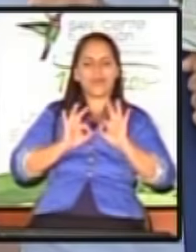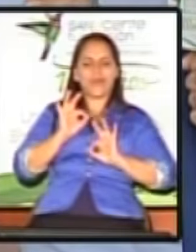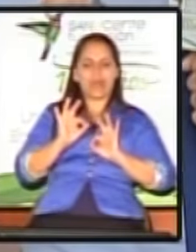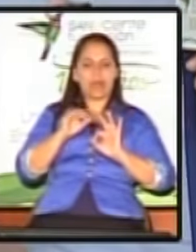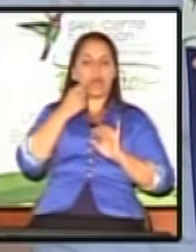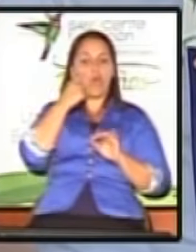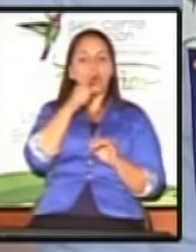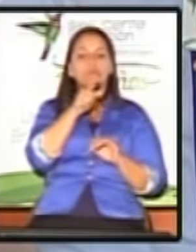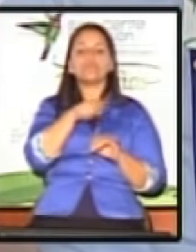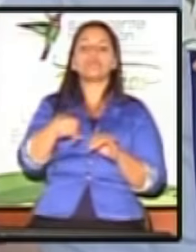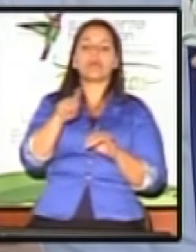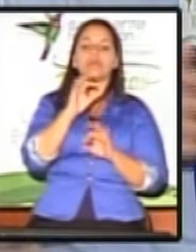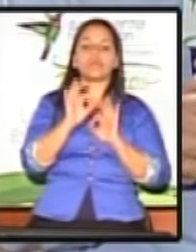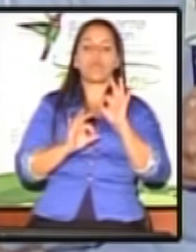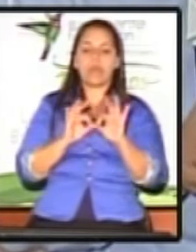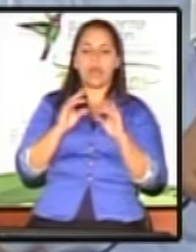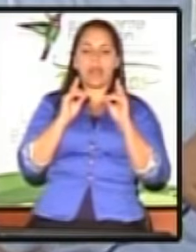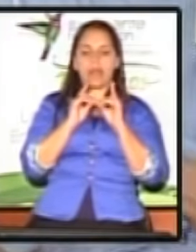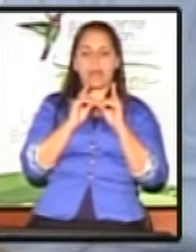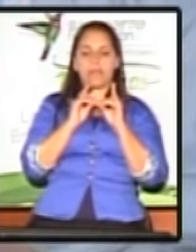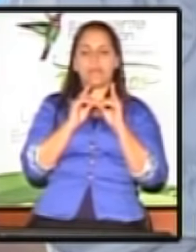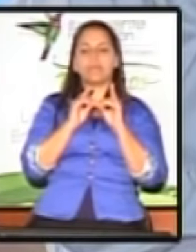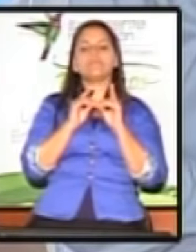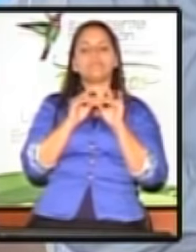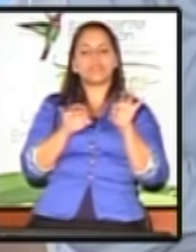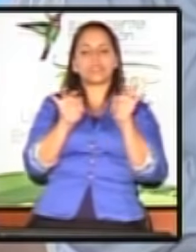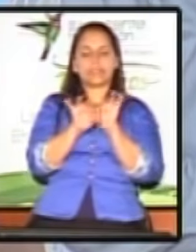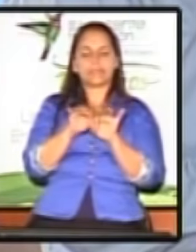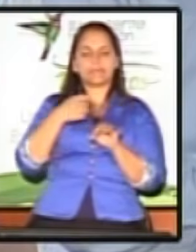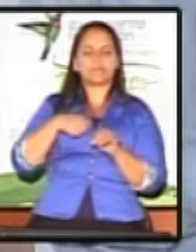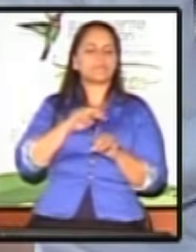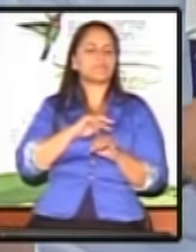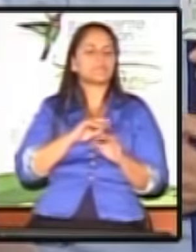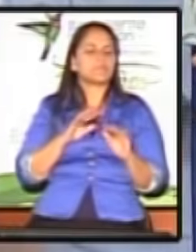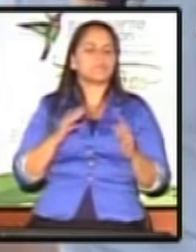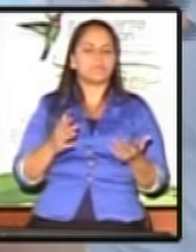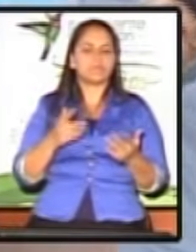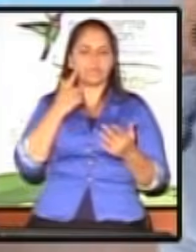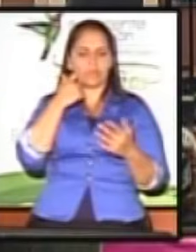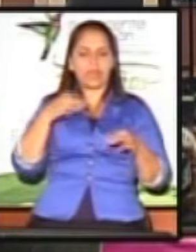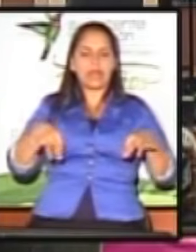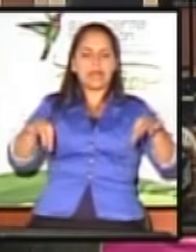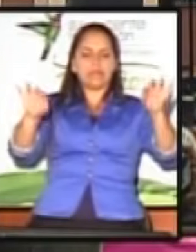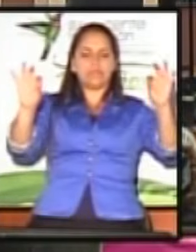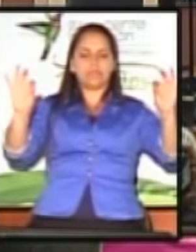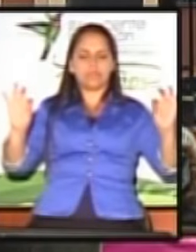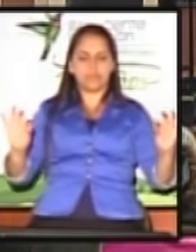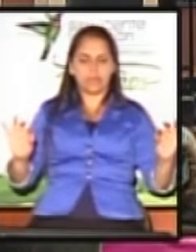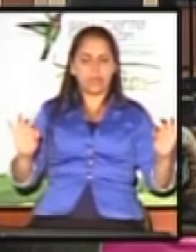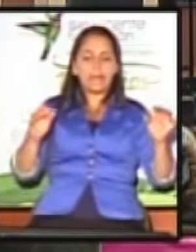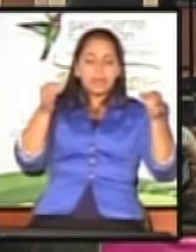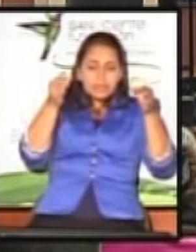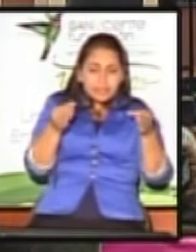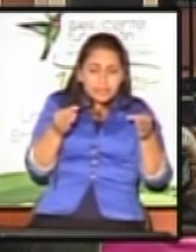y nosotros cuidamos la cama nos cuida a nosotros. Como sábana analgésica, así no se llama